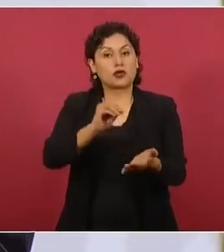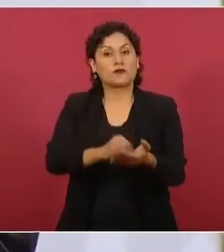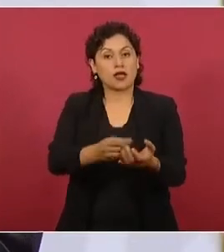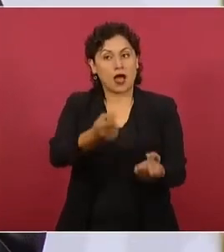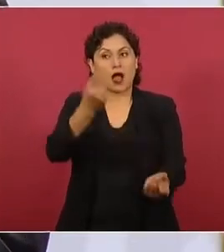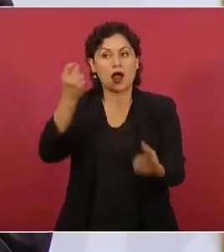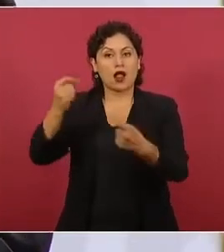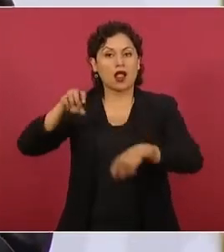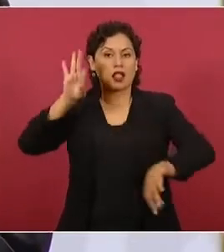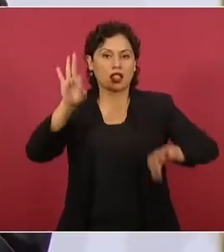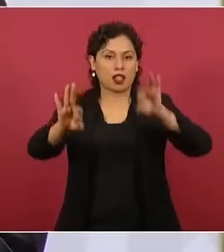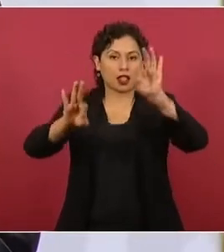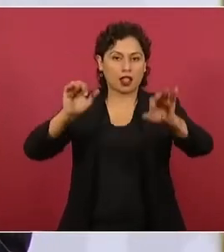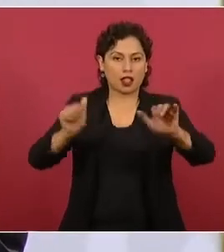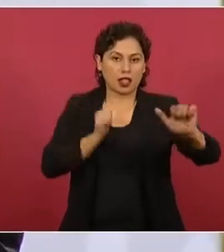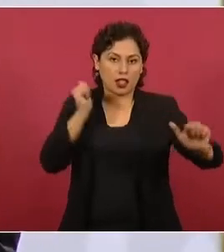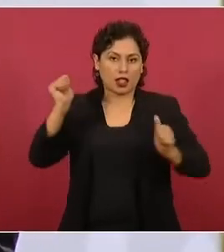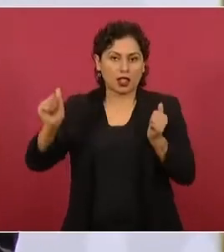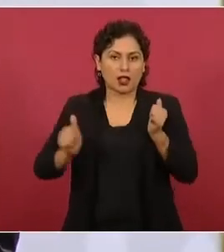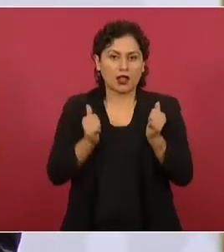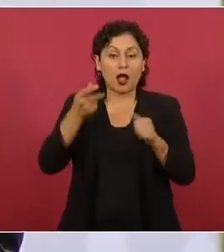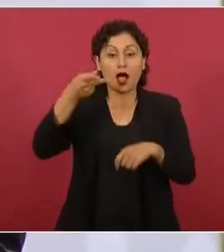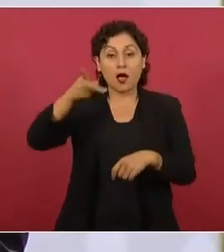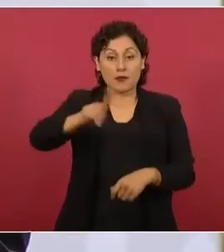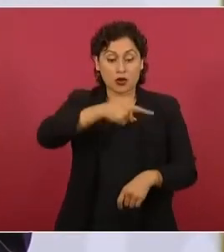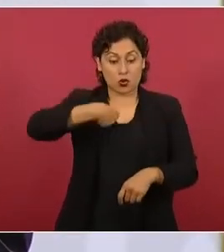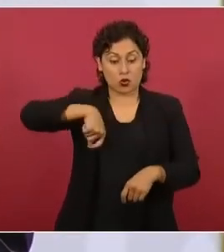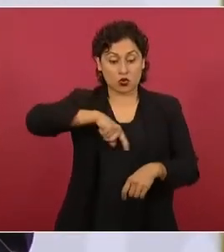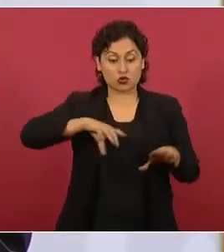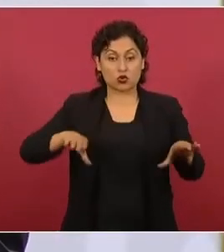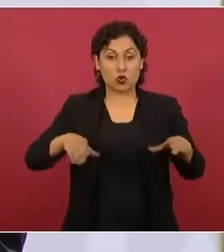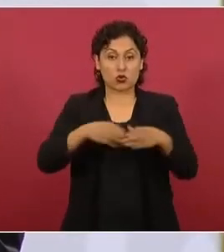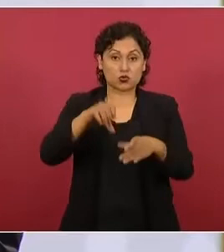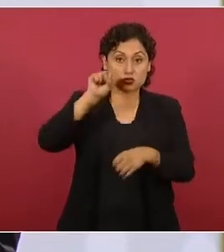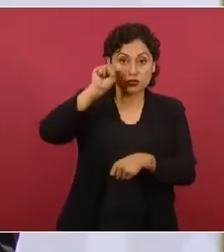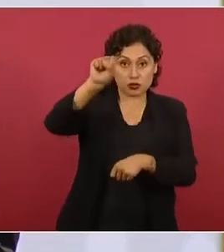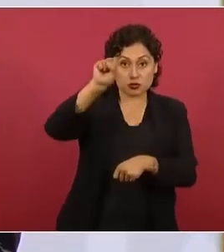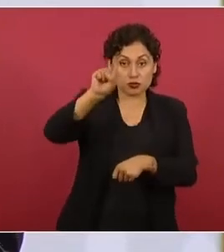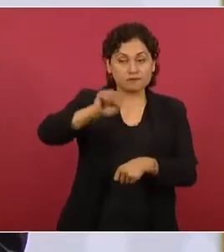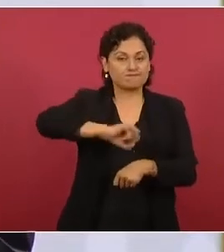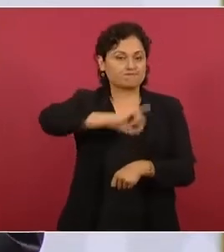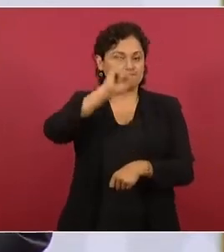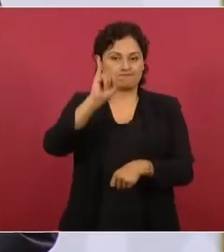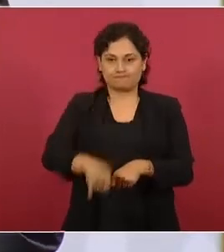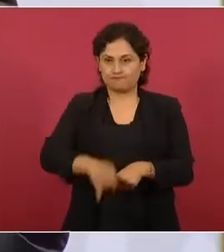sindicatos, sus dirigentes que hoy están aquí presentes, y ni los propios trabajadores sobre todo.